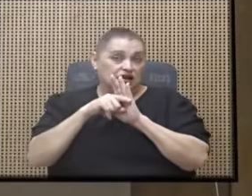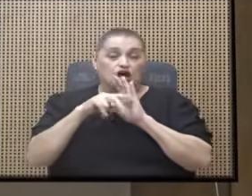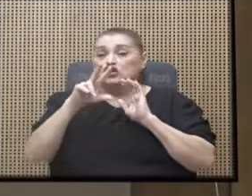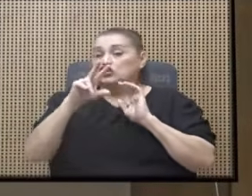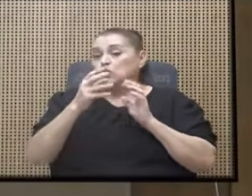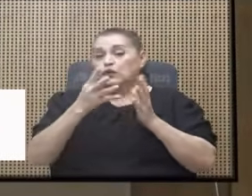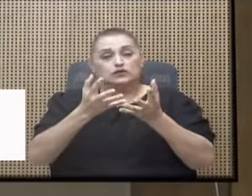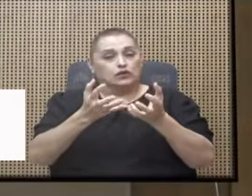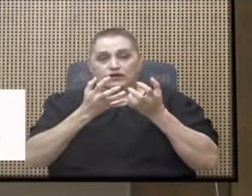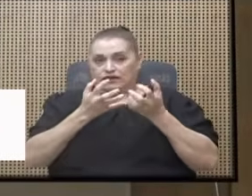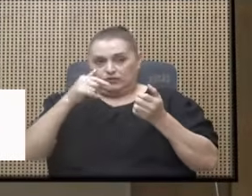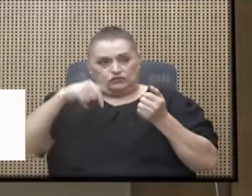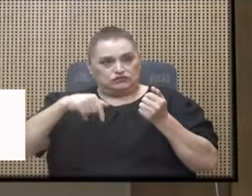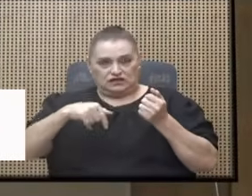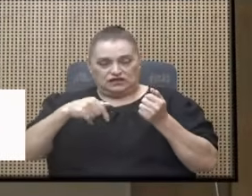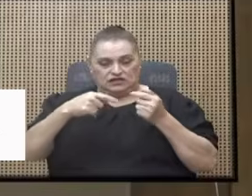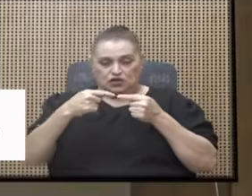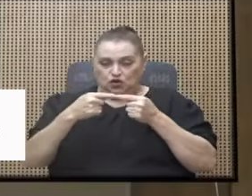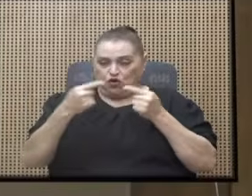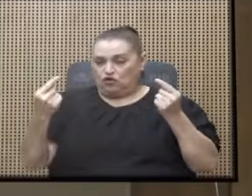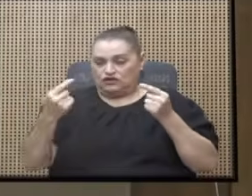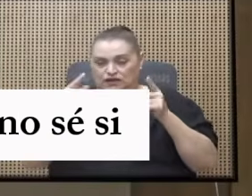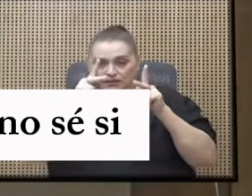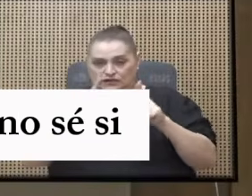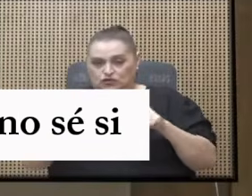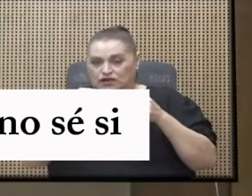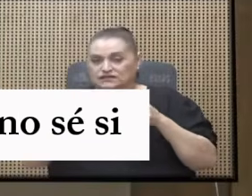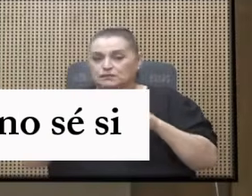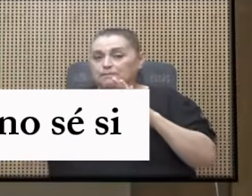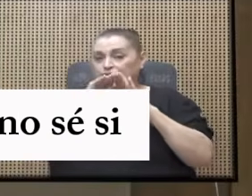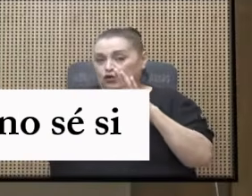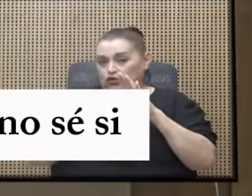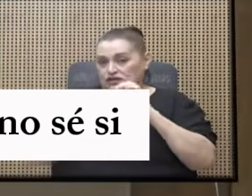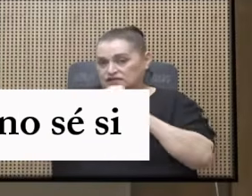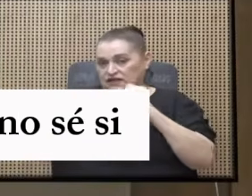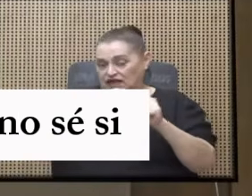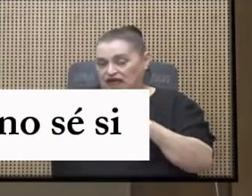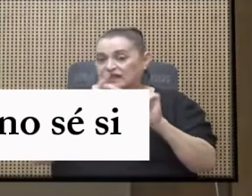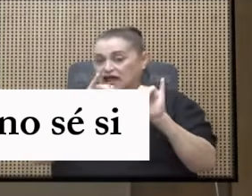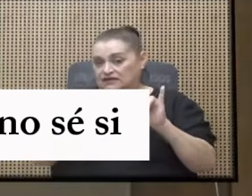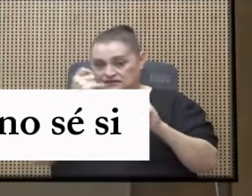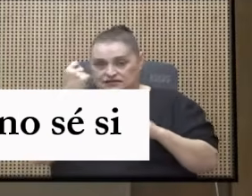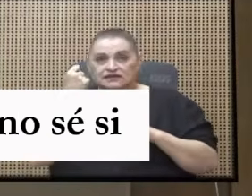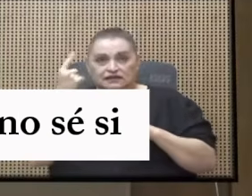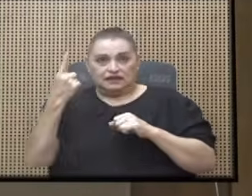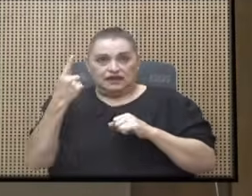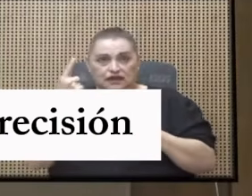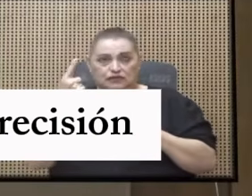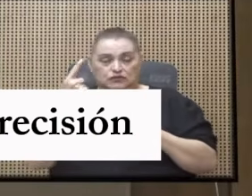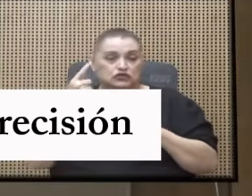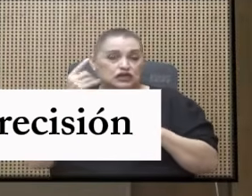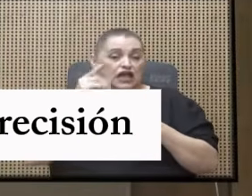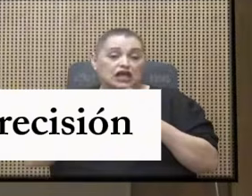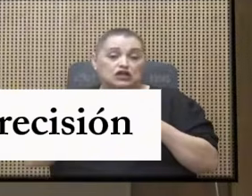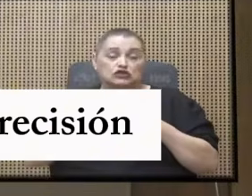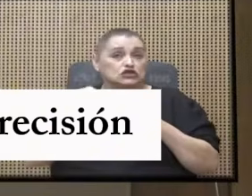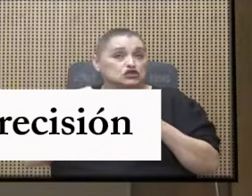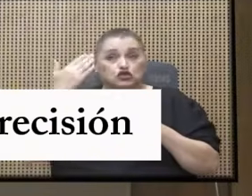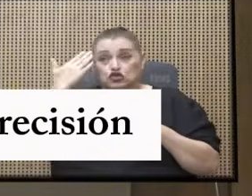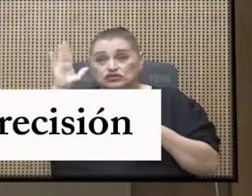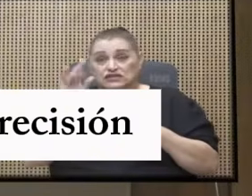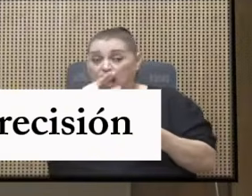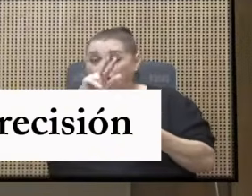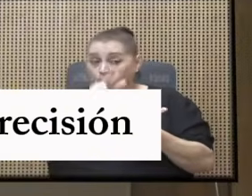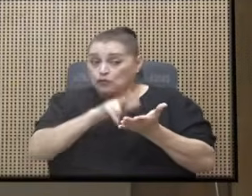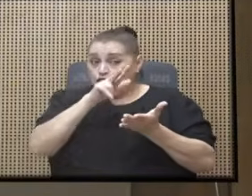deseamos aquí contra las personas menores de edad, ¿verdad? Yo creo que así lo entendemos. Yo no sé si aprobada esta reforma habrá que